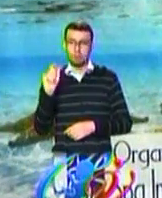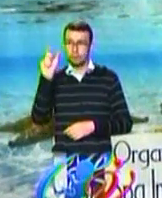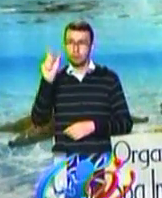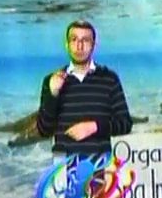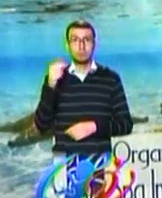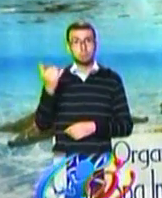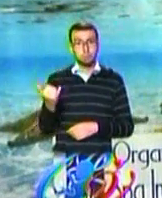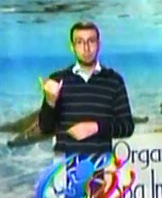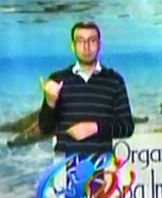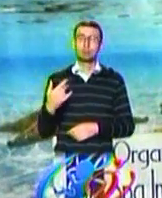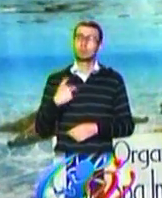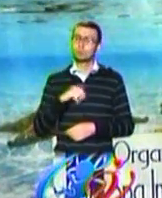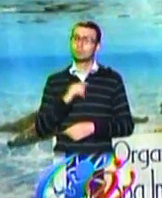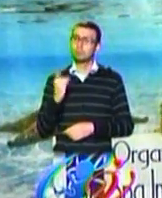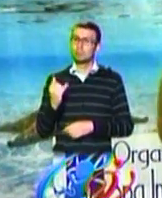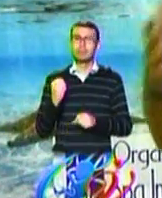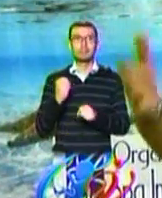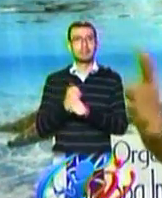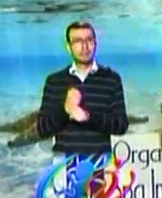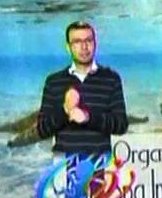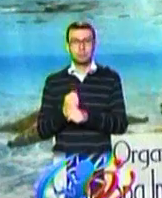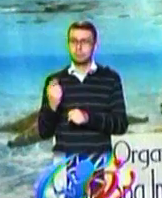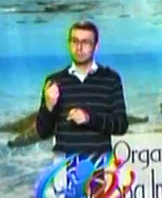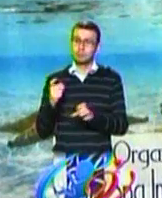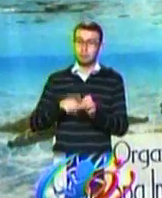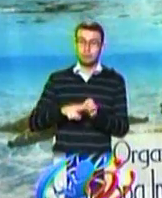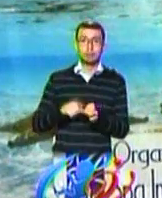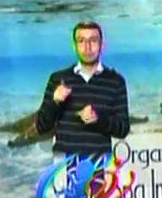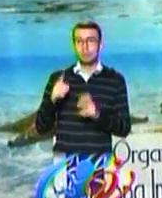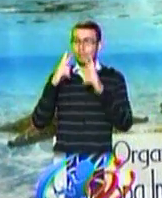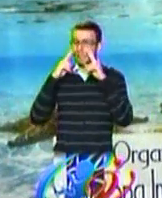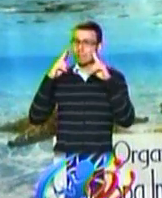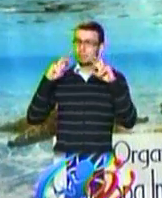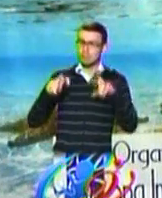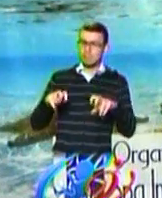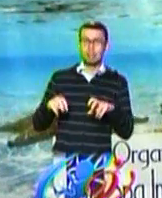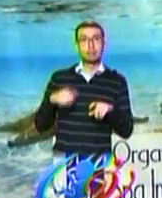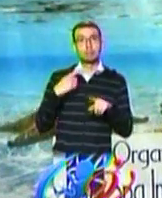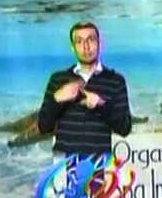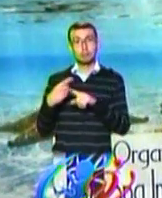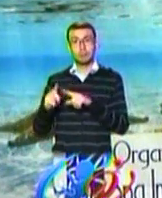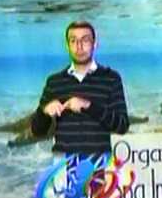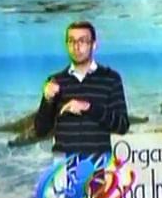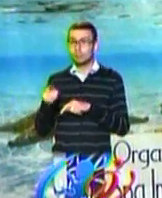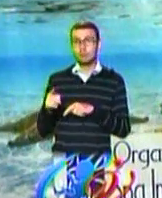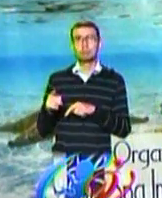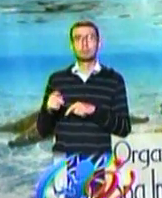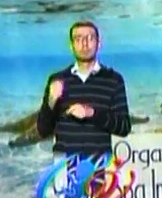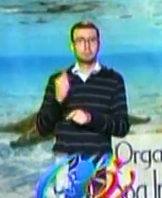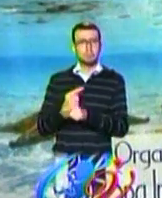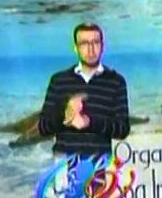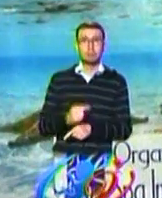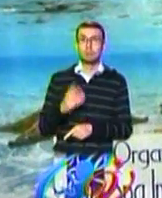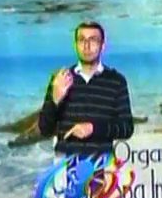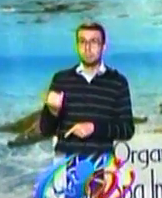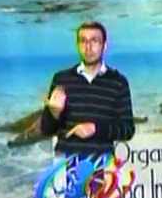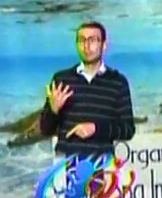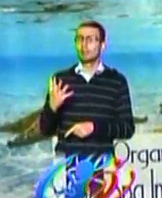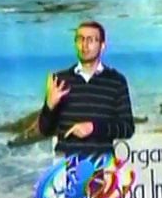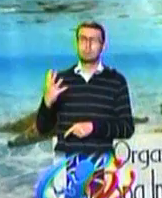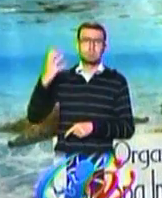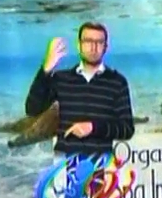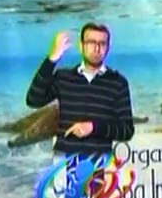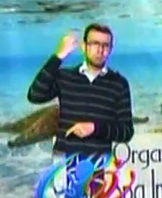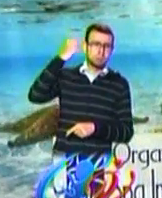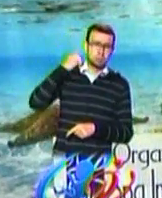nos dimos a la tarea de investigar muchos de los conceptos de la medicina ancestral. Y si algo